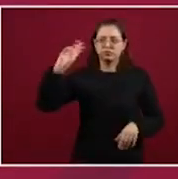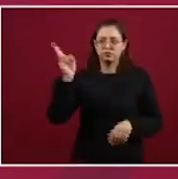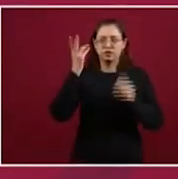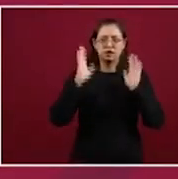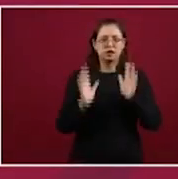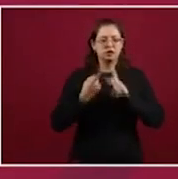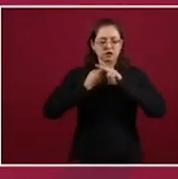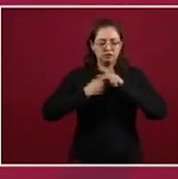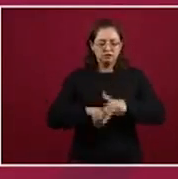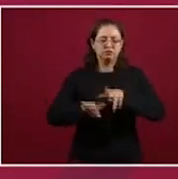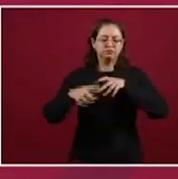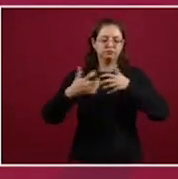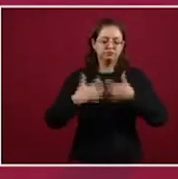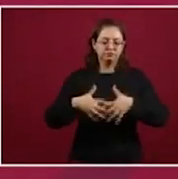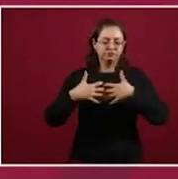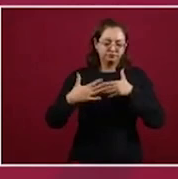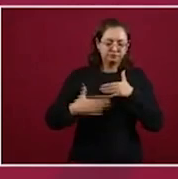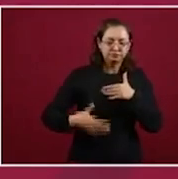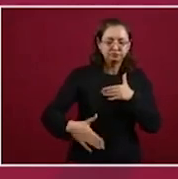funcionando.